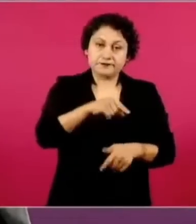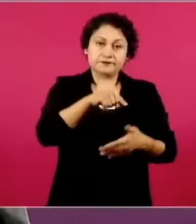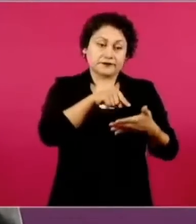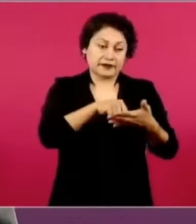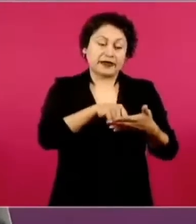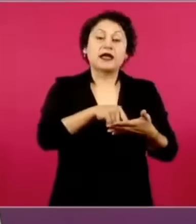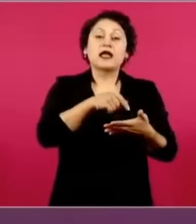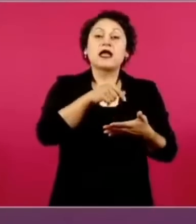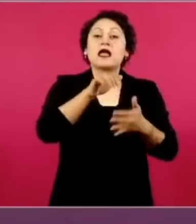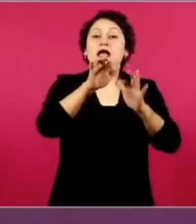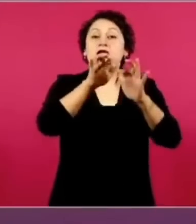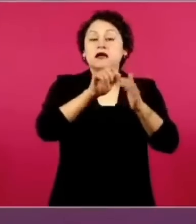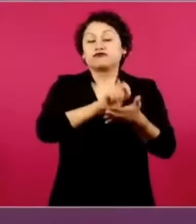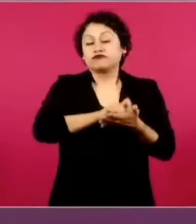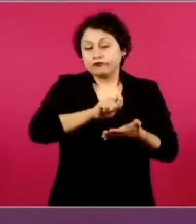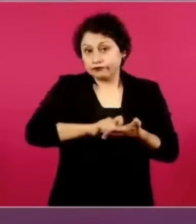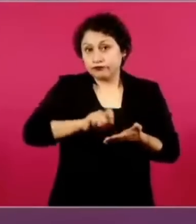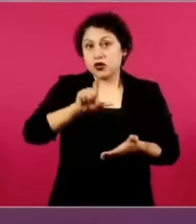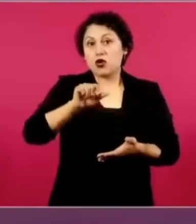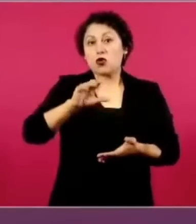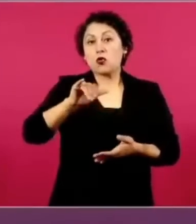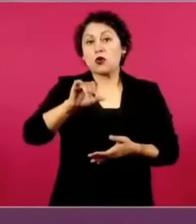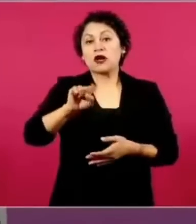porque nosotros los conservadores